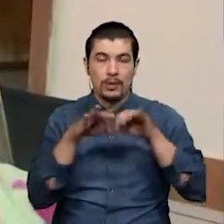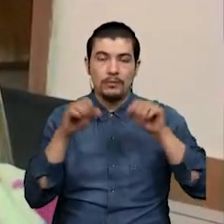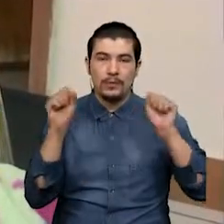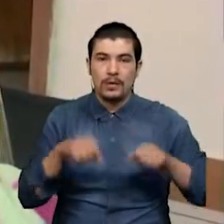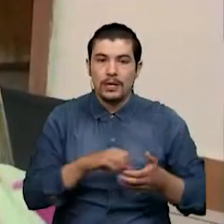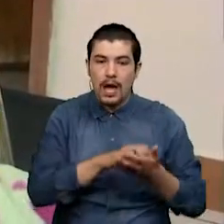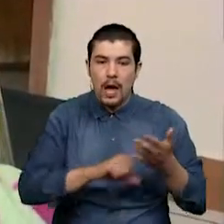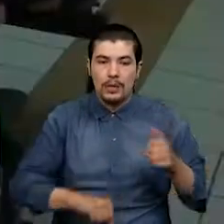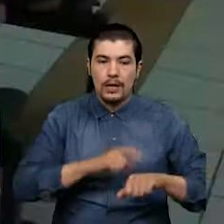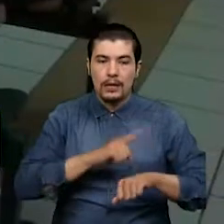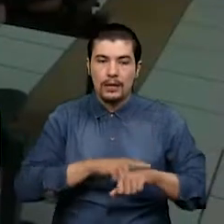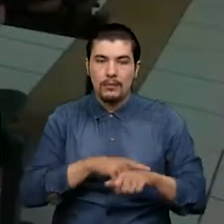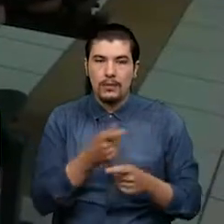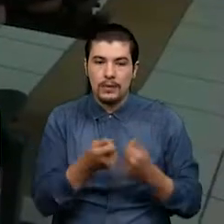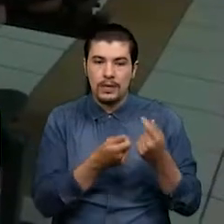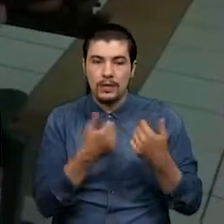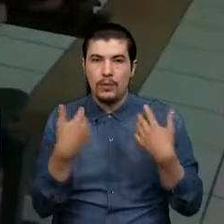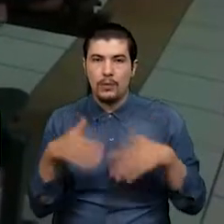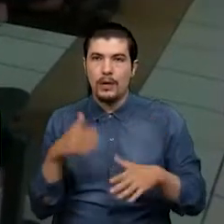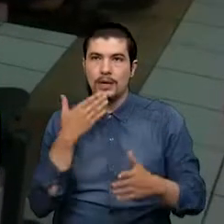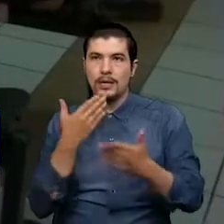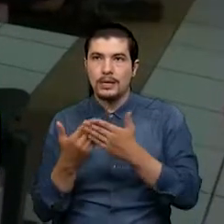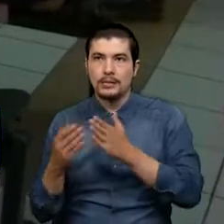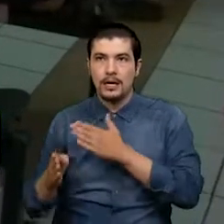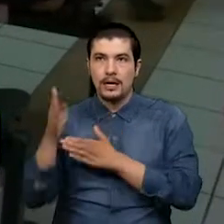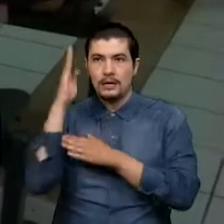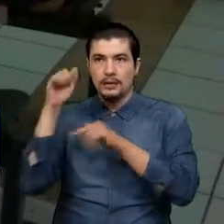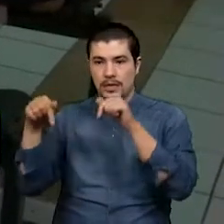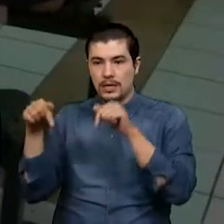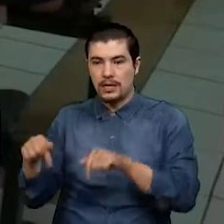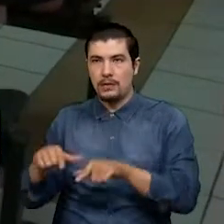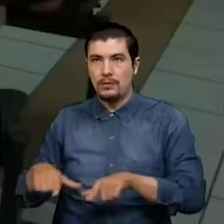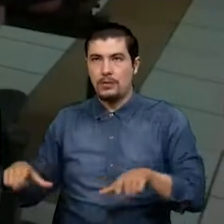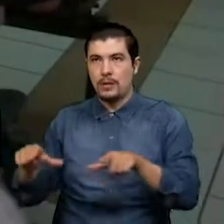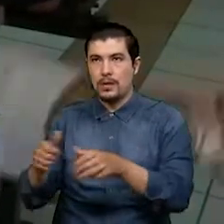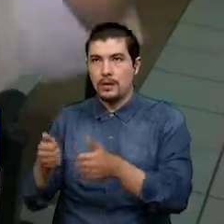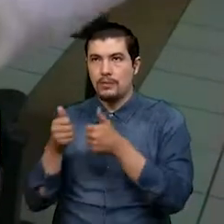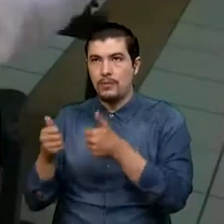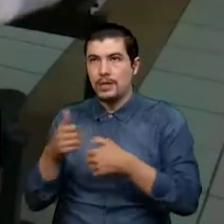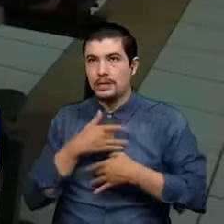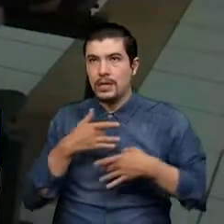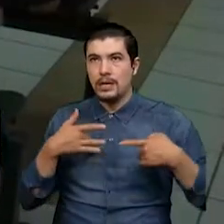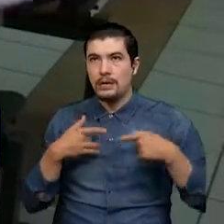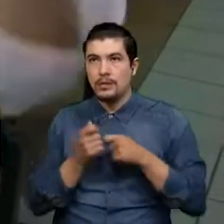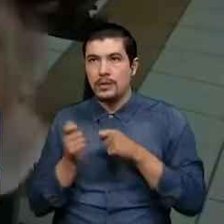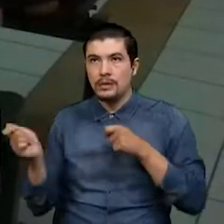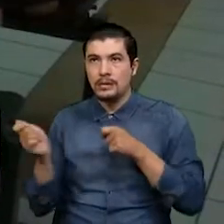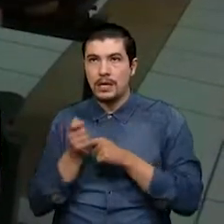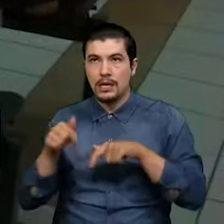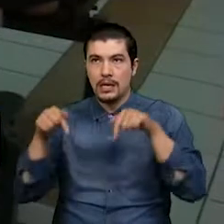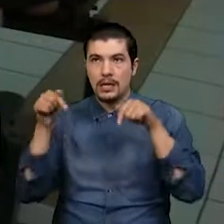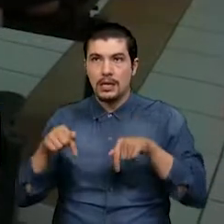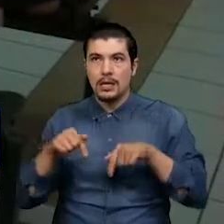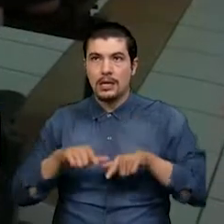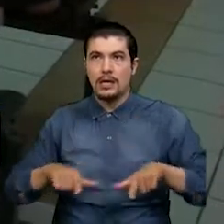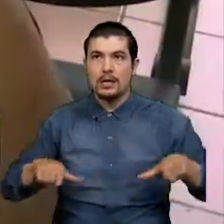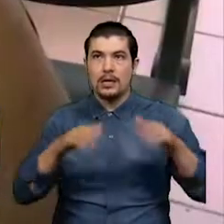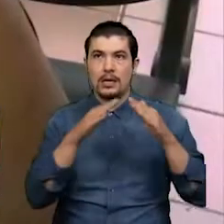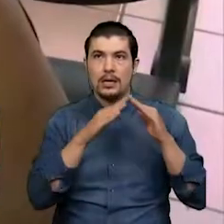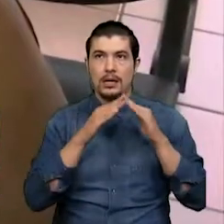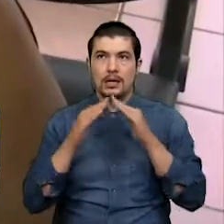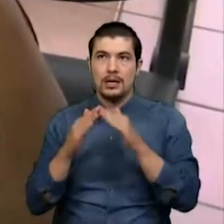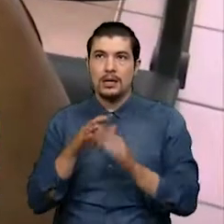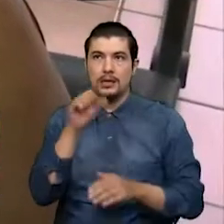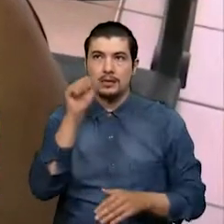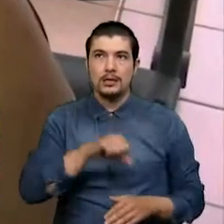dinero gracias a dios nos los ubicaron bien aquí con un buen puesto de salud y cerca de nuestros predios y nuestras casas nos